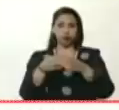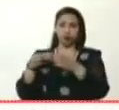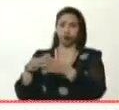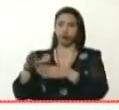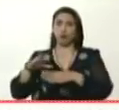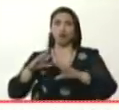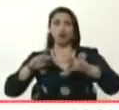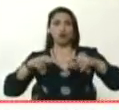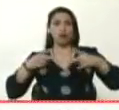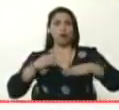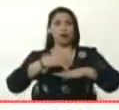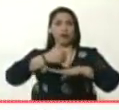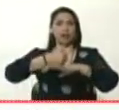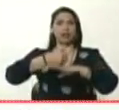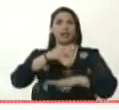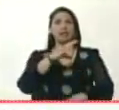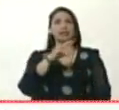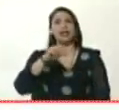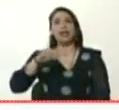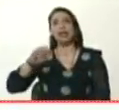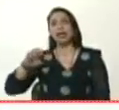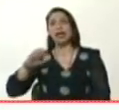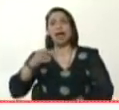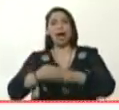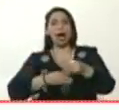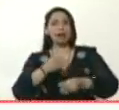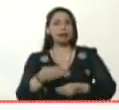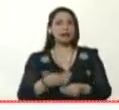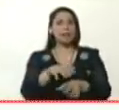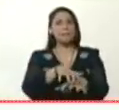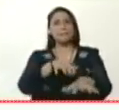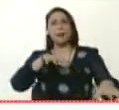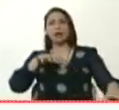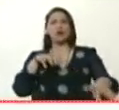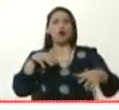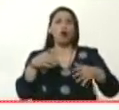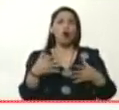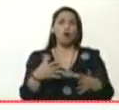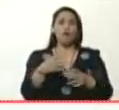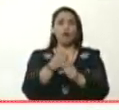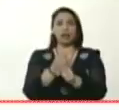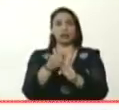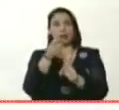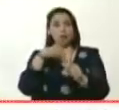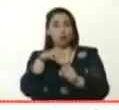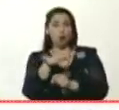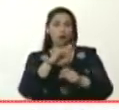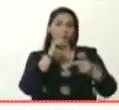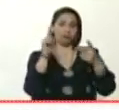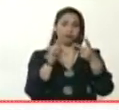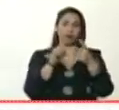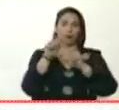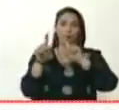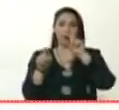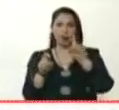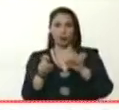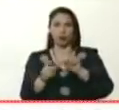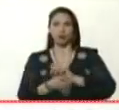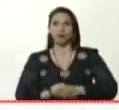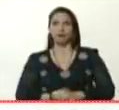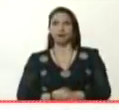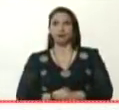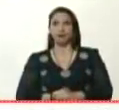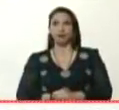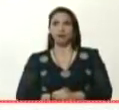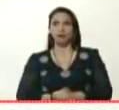directiva del CNE para así generar mayor confianza a la población? Y la siguiente pregunta es esta.